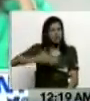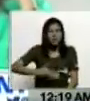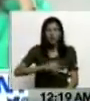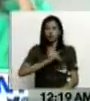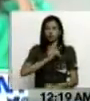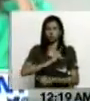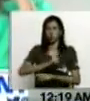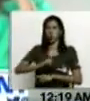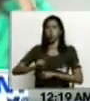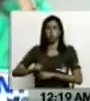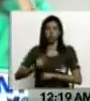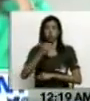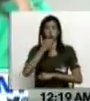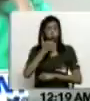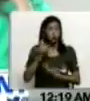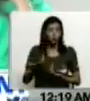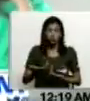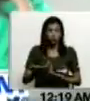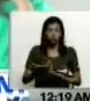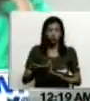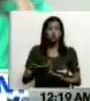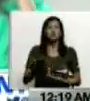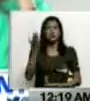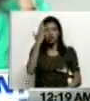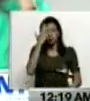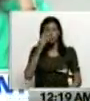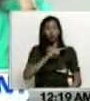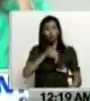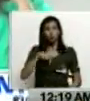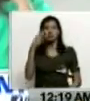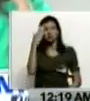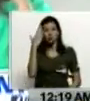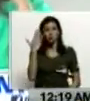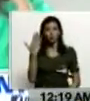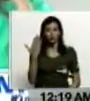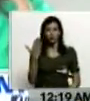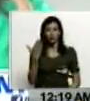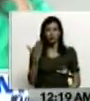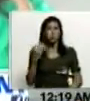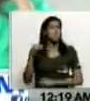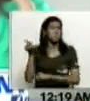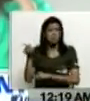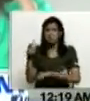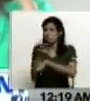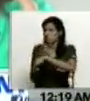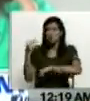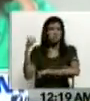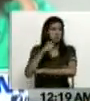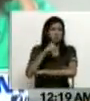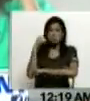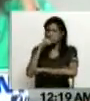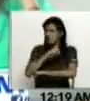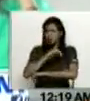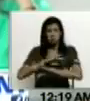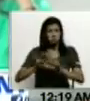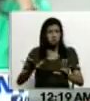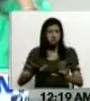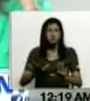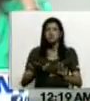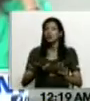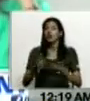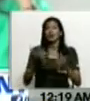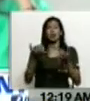militarista cruel y Criminal y por lo tanto sabemos que no van a acatar digamos de